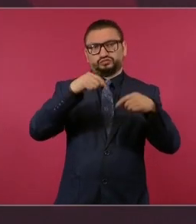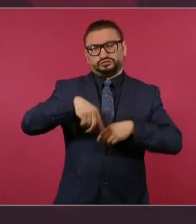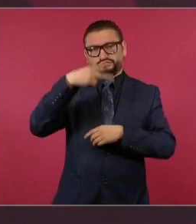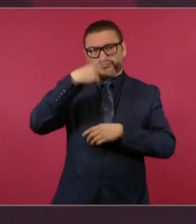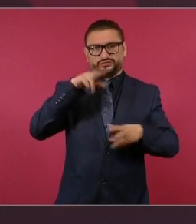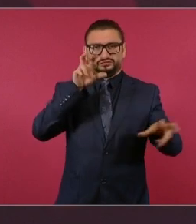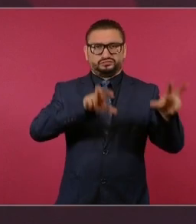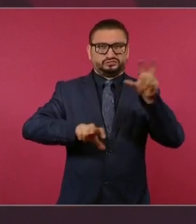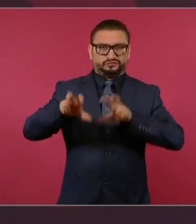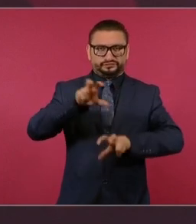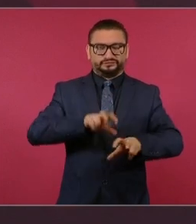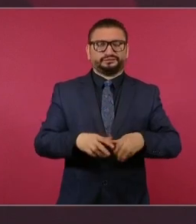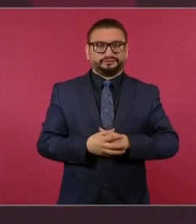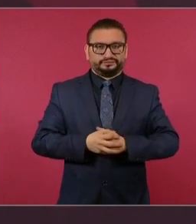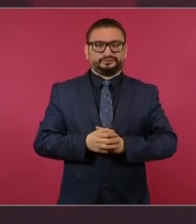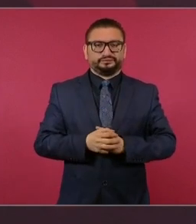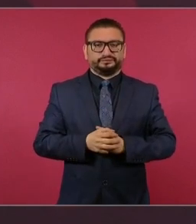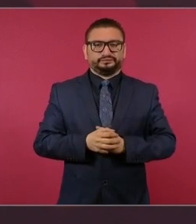y